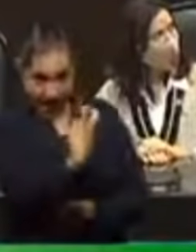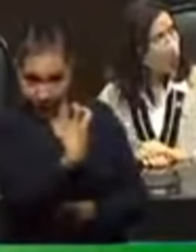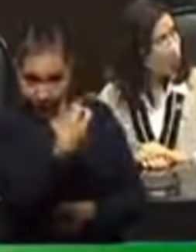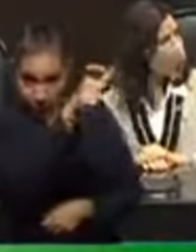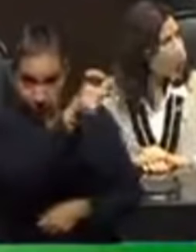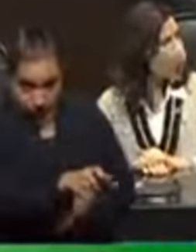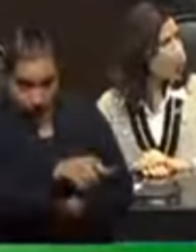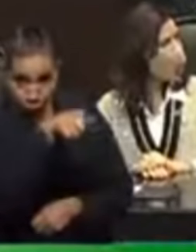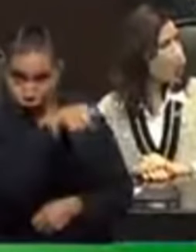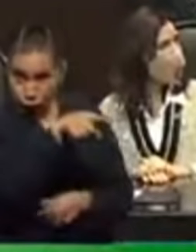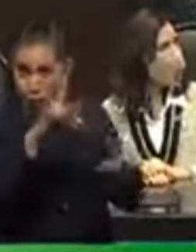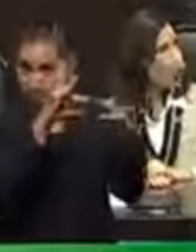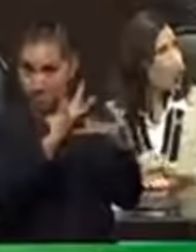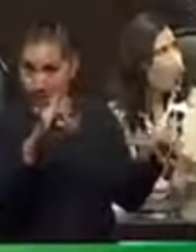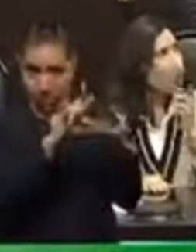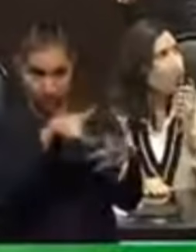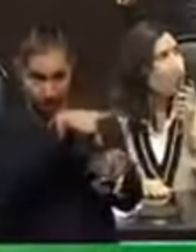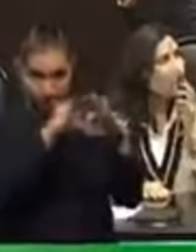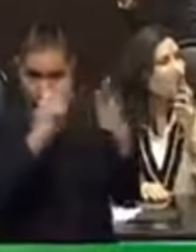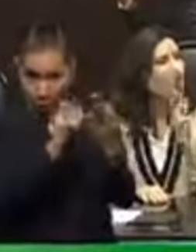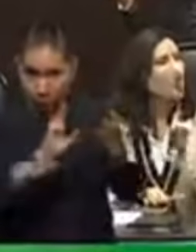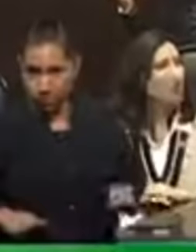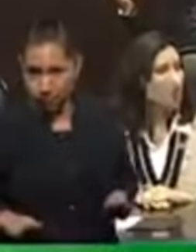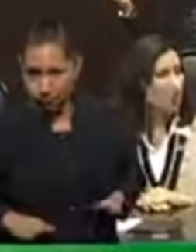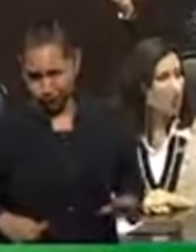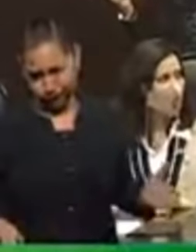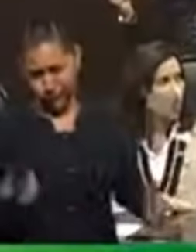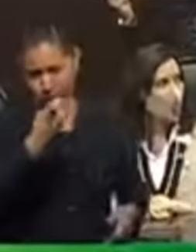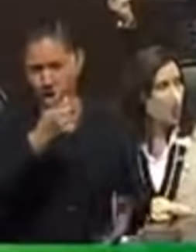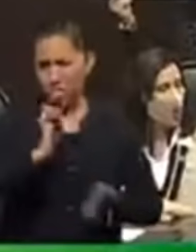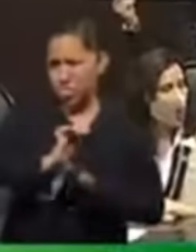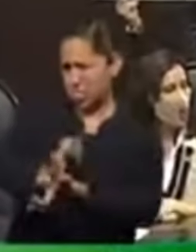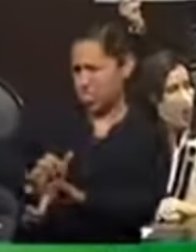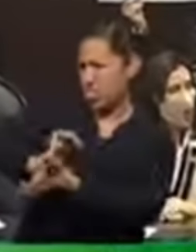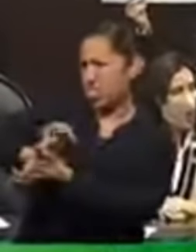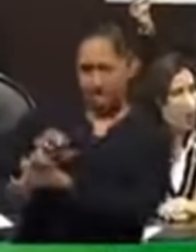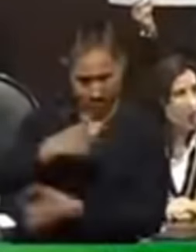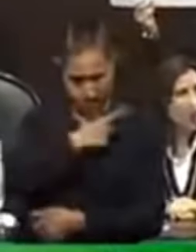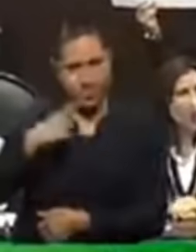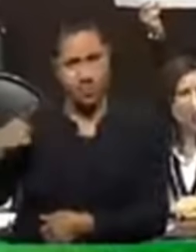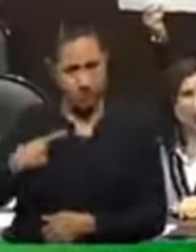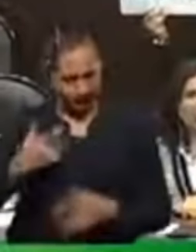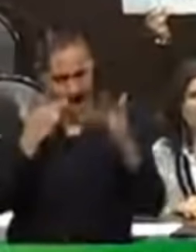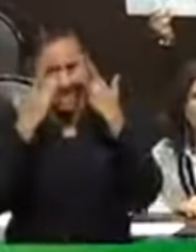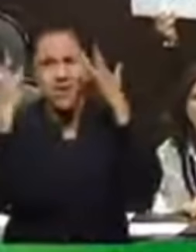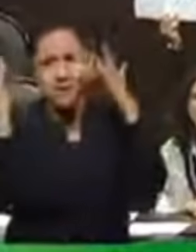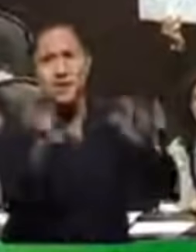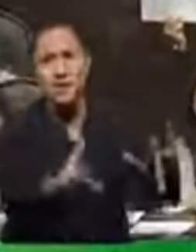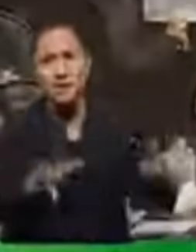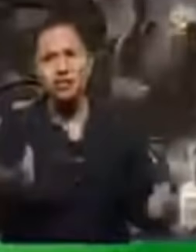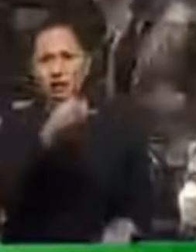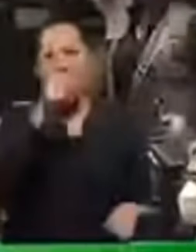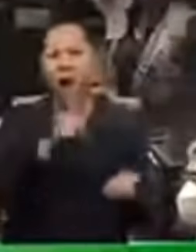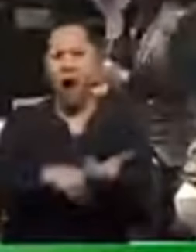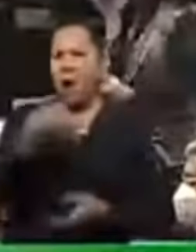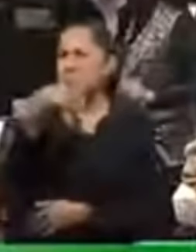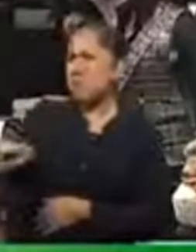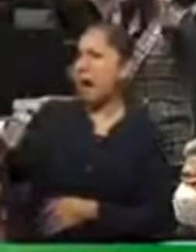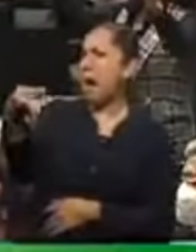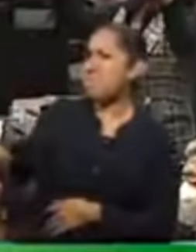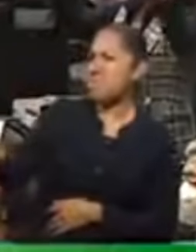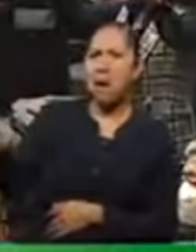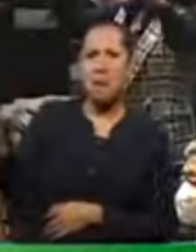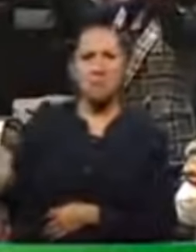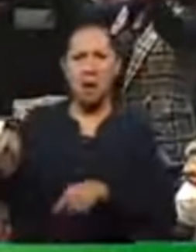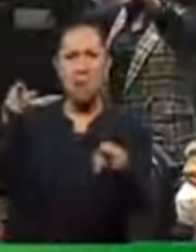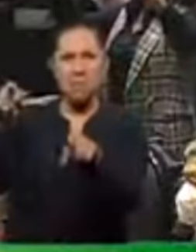que debería renunciar por esa actitud racista, clasista, majadera, infame, inaceptable